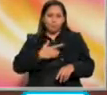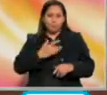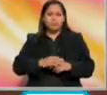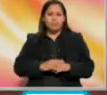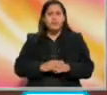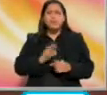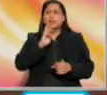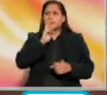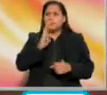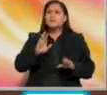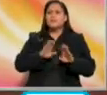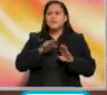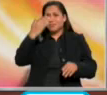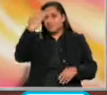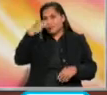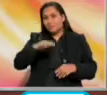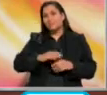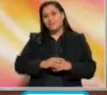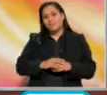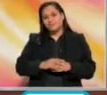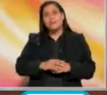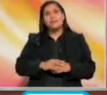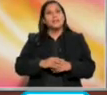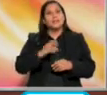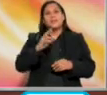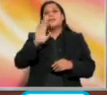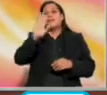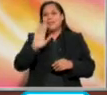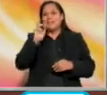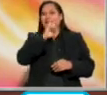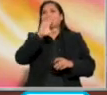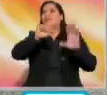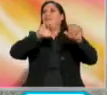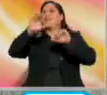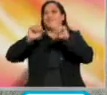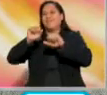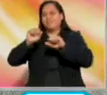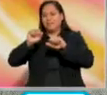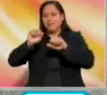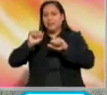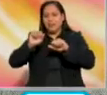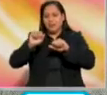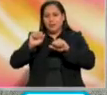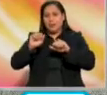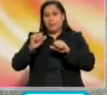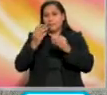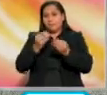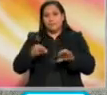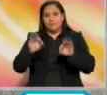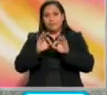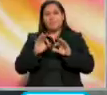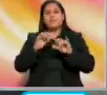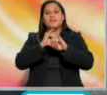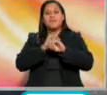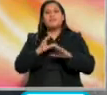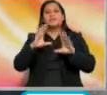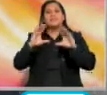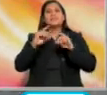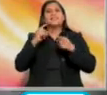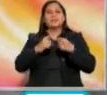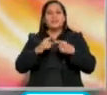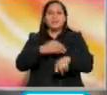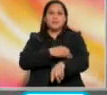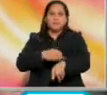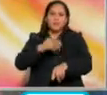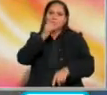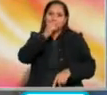dónde está, Irene? Y las respuestas de pronto pues están en el aire. Aquí creo que es básica la información que pueda dar la familia.